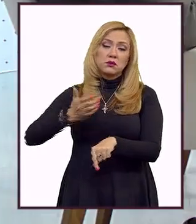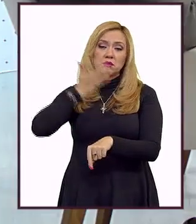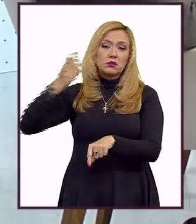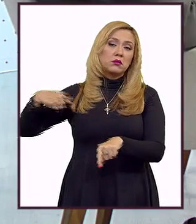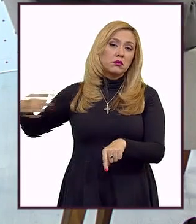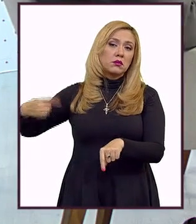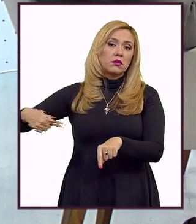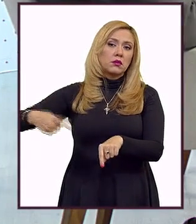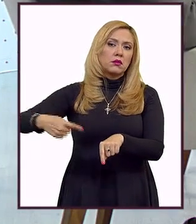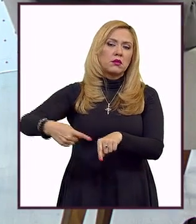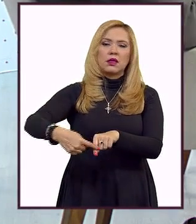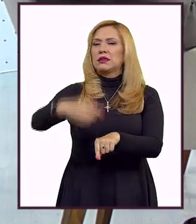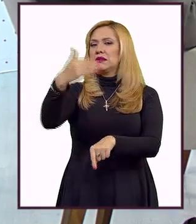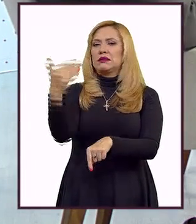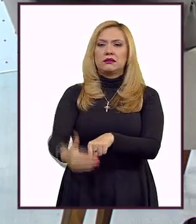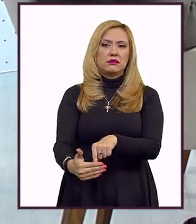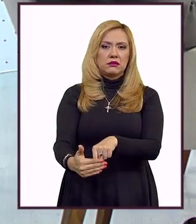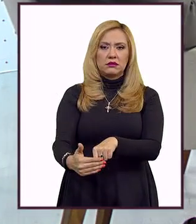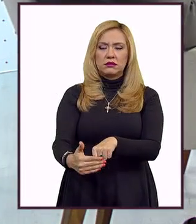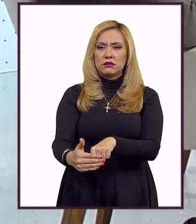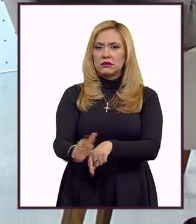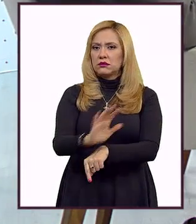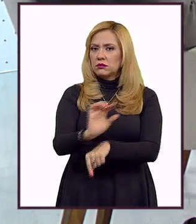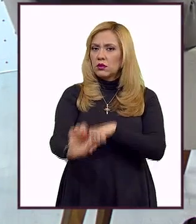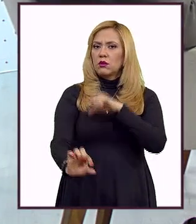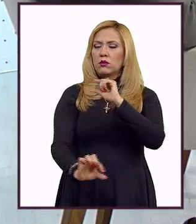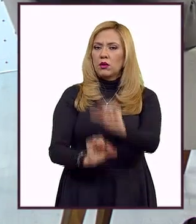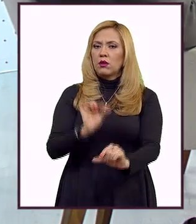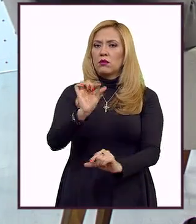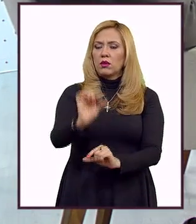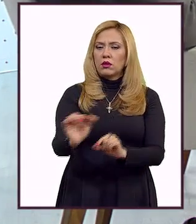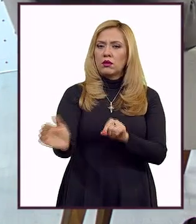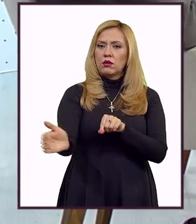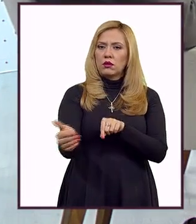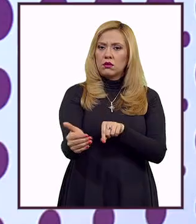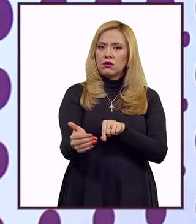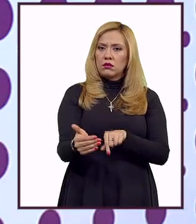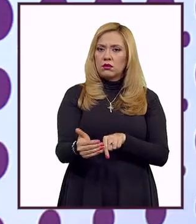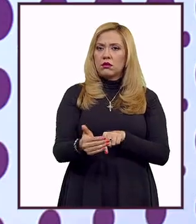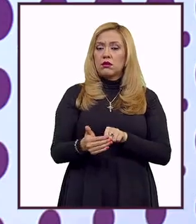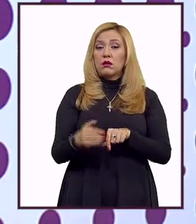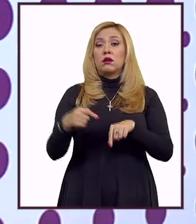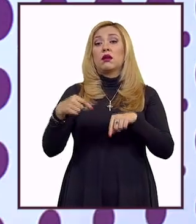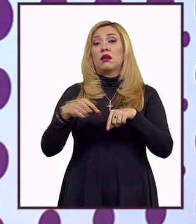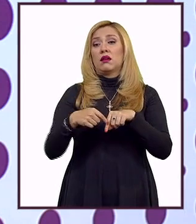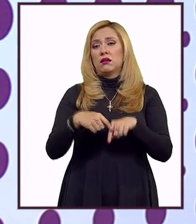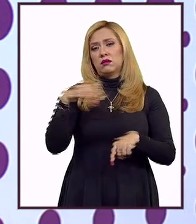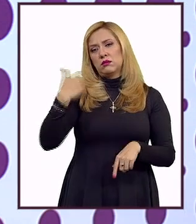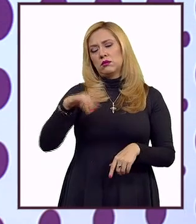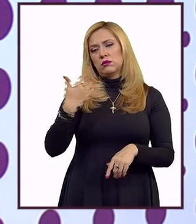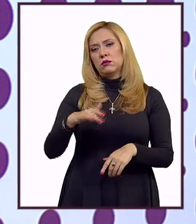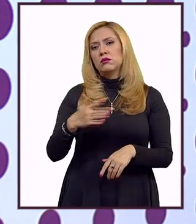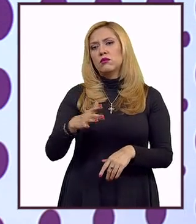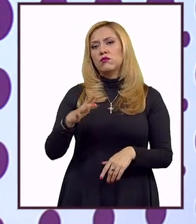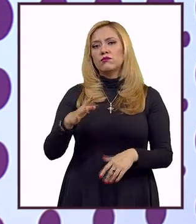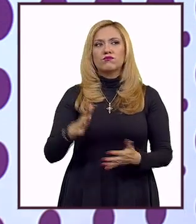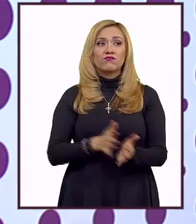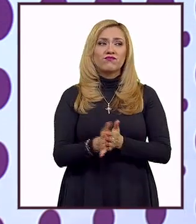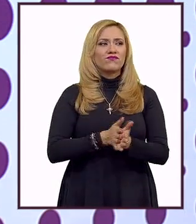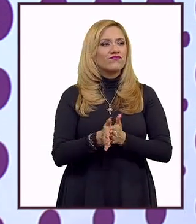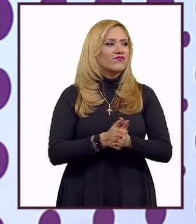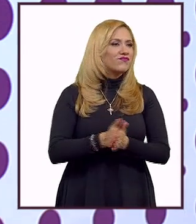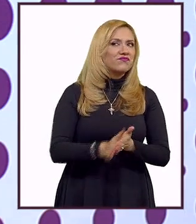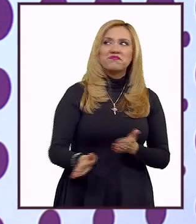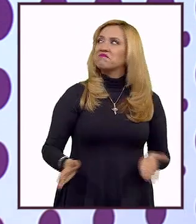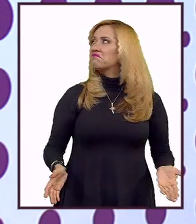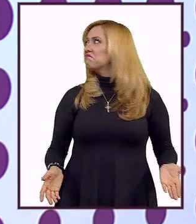crueles, inhumanas y degradantes, pues se vayan cerrando poco a poco, porque en efecto la tortura es un delito de oportunidad, ¿no? Entonces, si